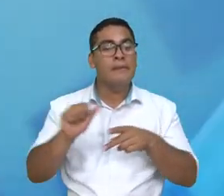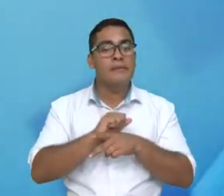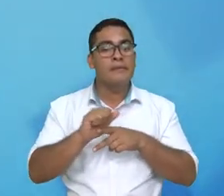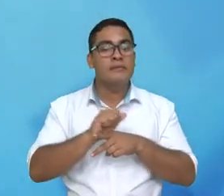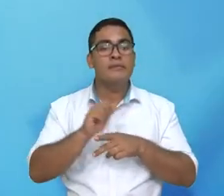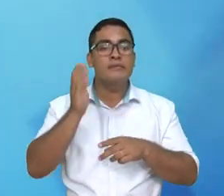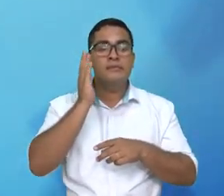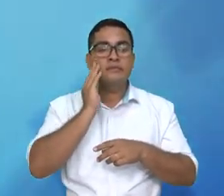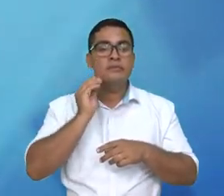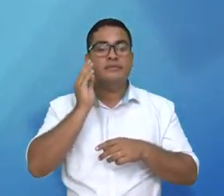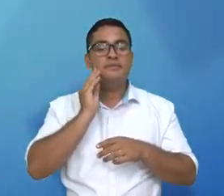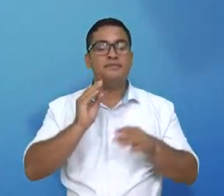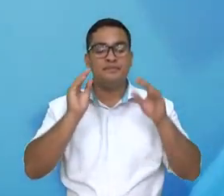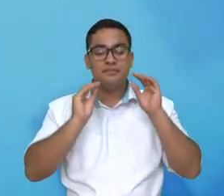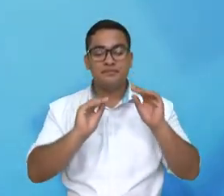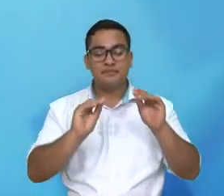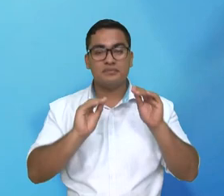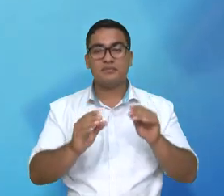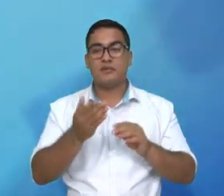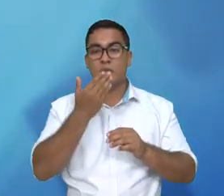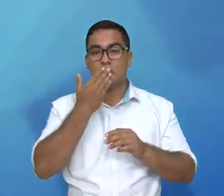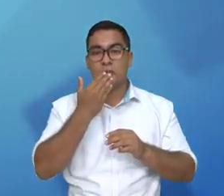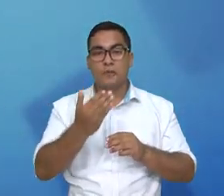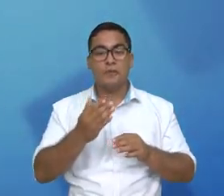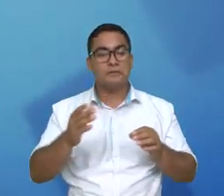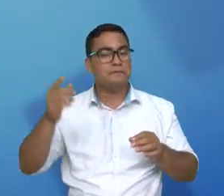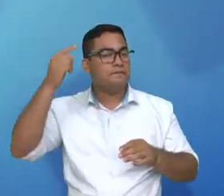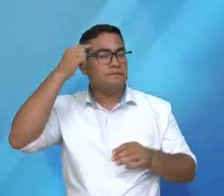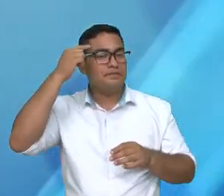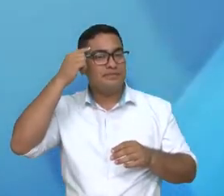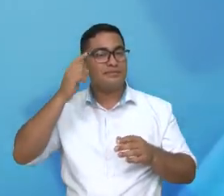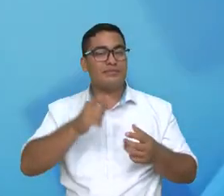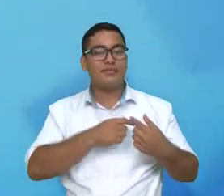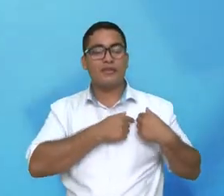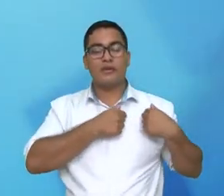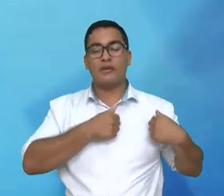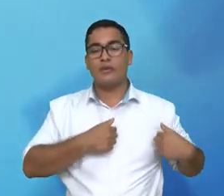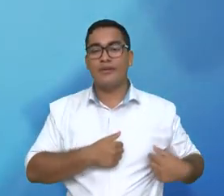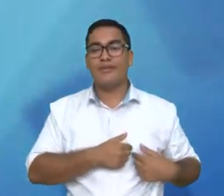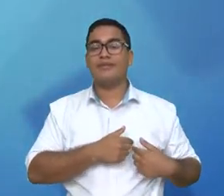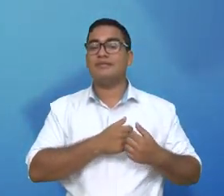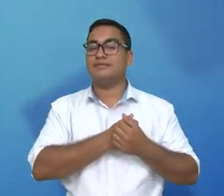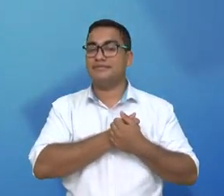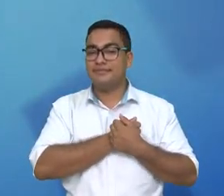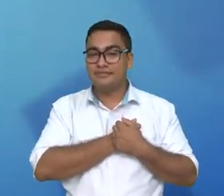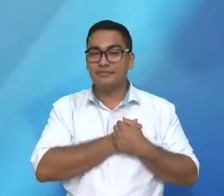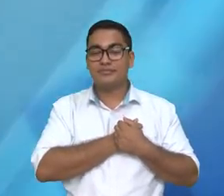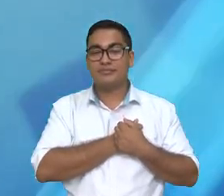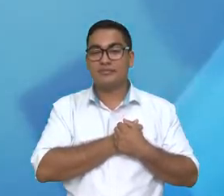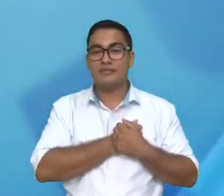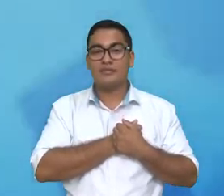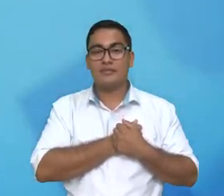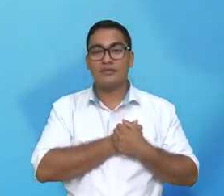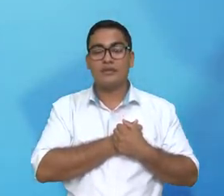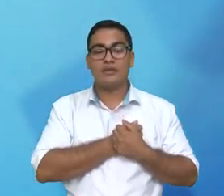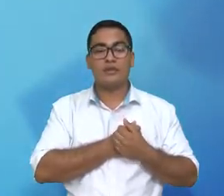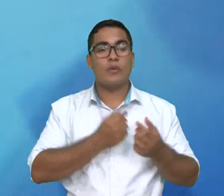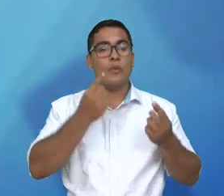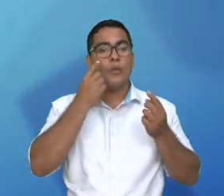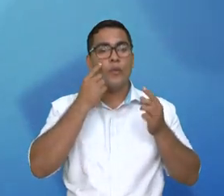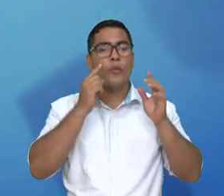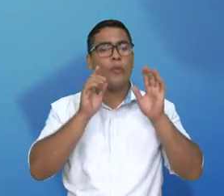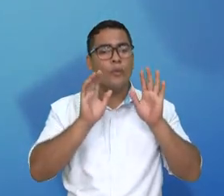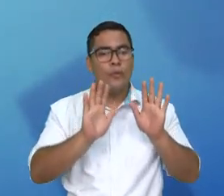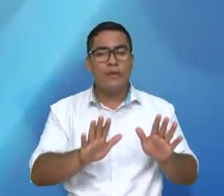experiencia y esas enseñanzas con razón, racionalidad y corazón, amor. No descuidemos como no